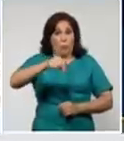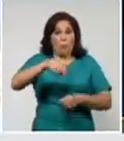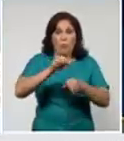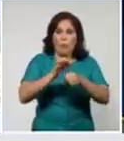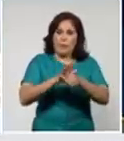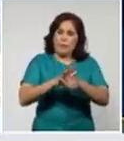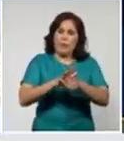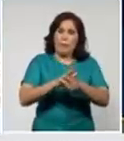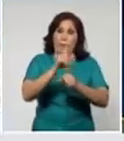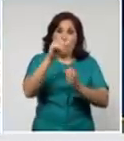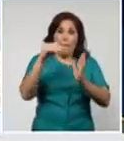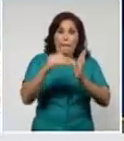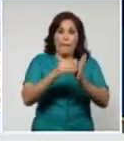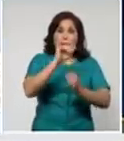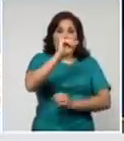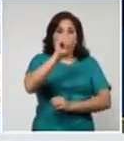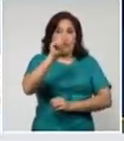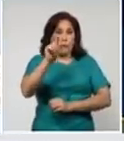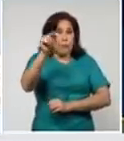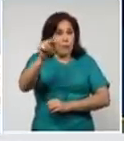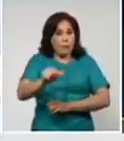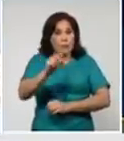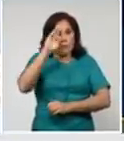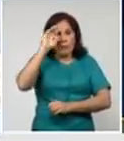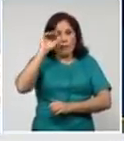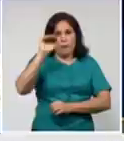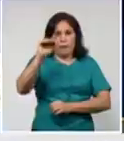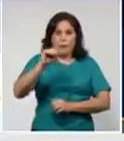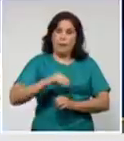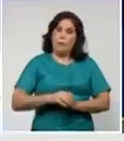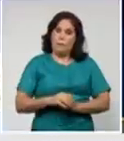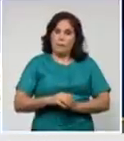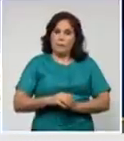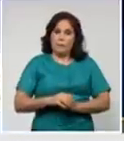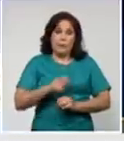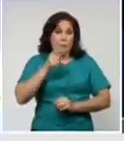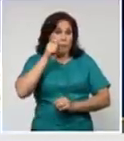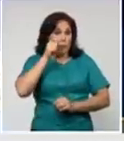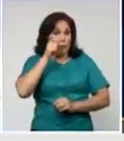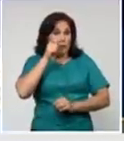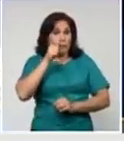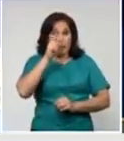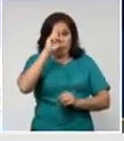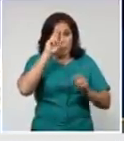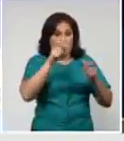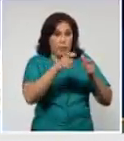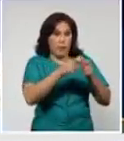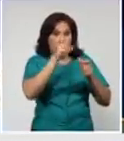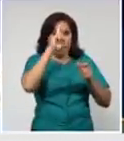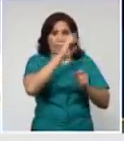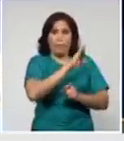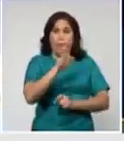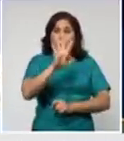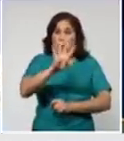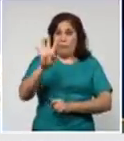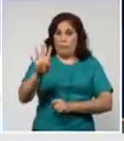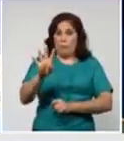con 1.061 pacientes ingresados, en vigilancia 44, sospechosos